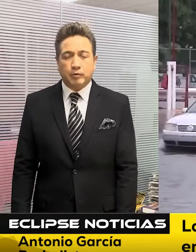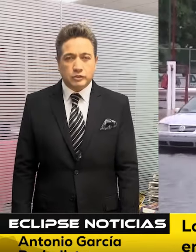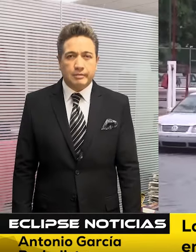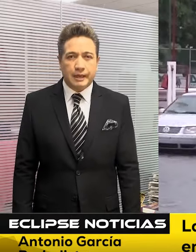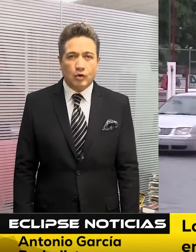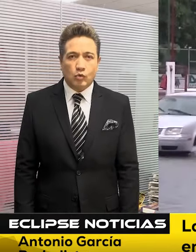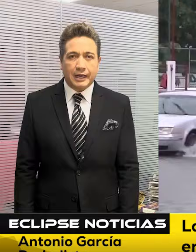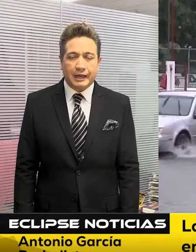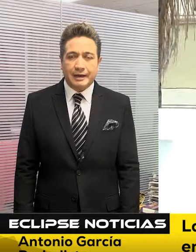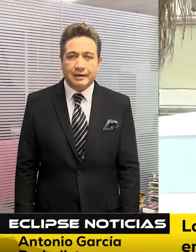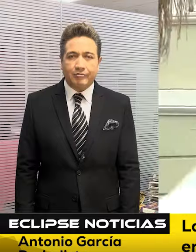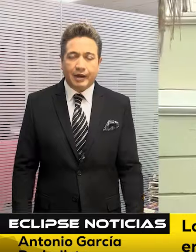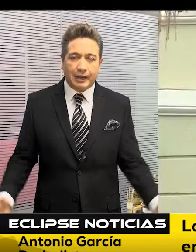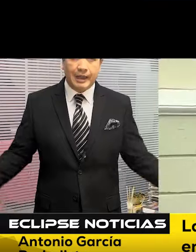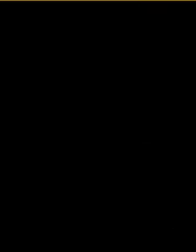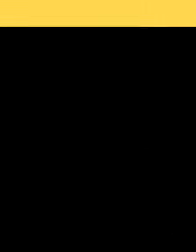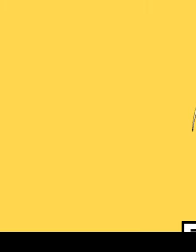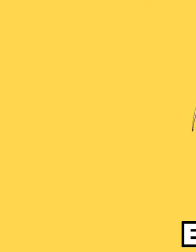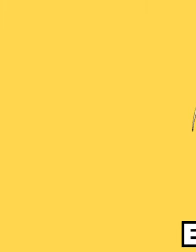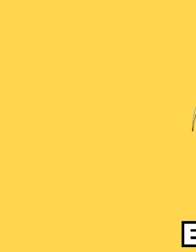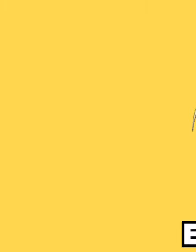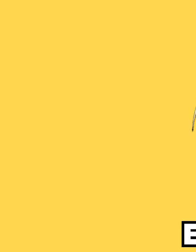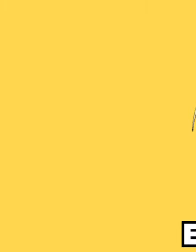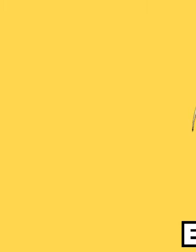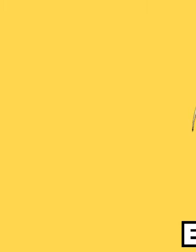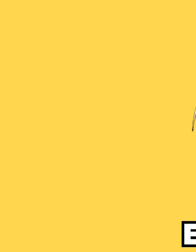este posible huracán Rafael.